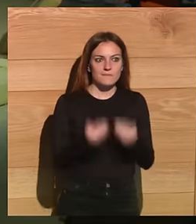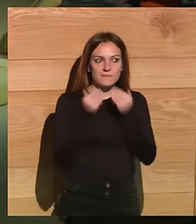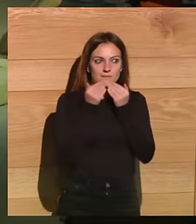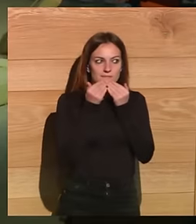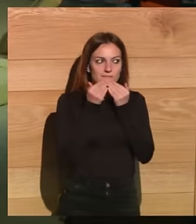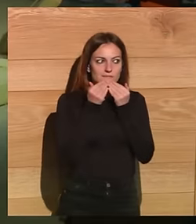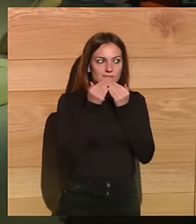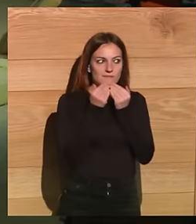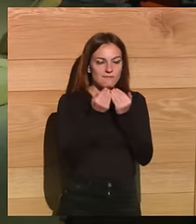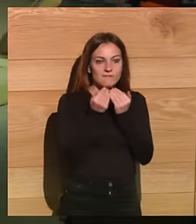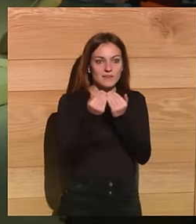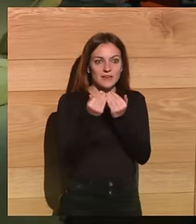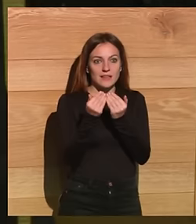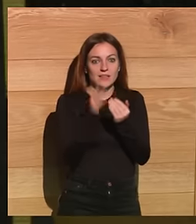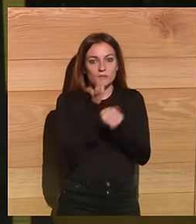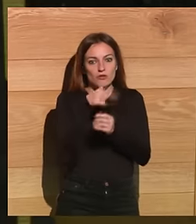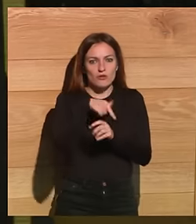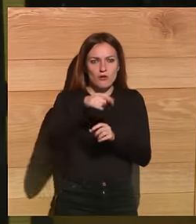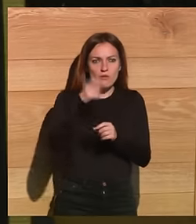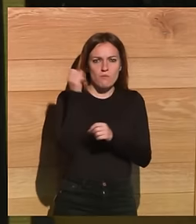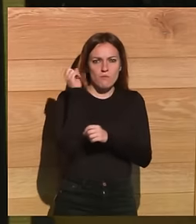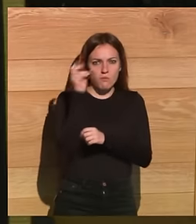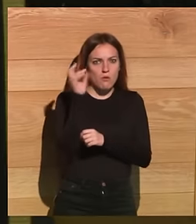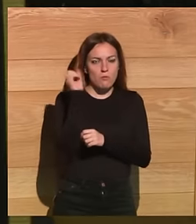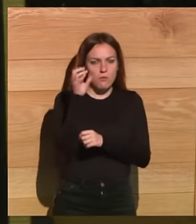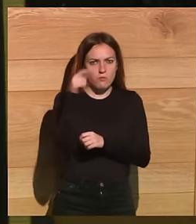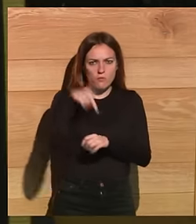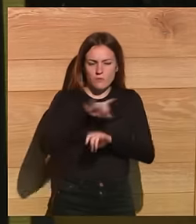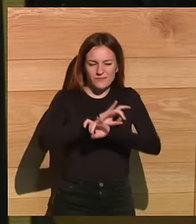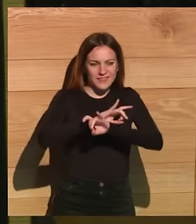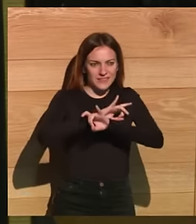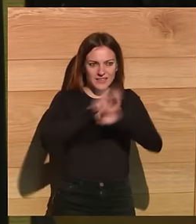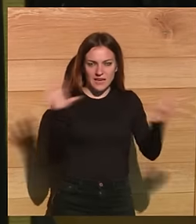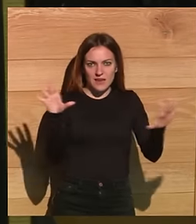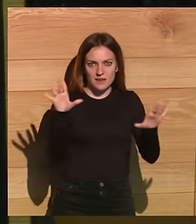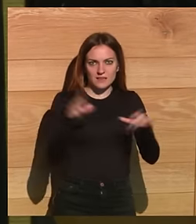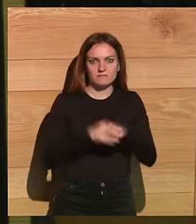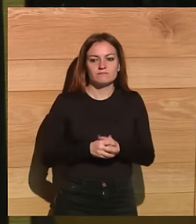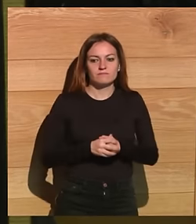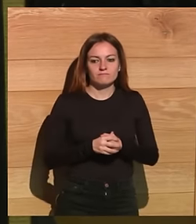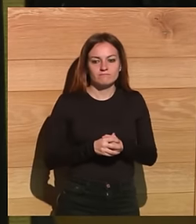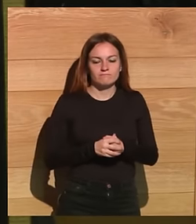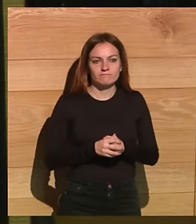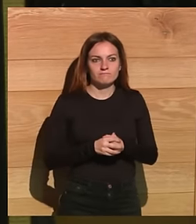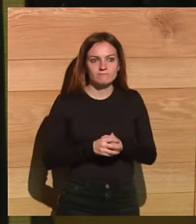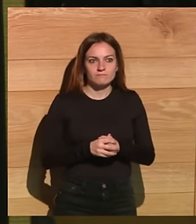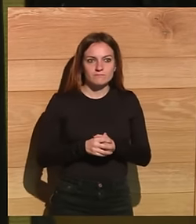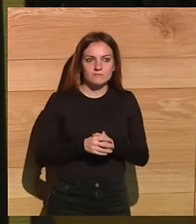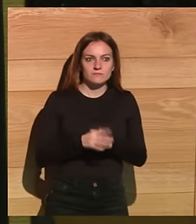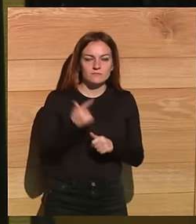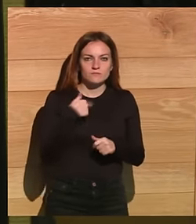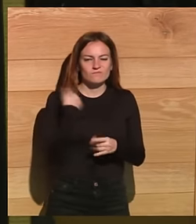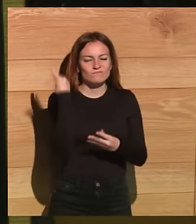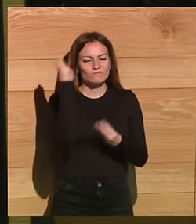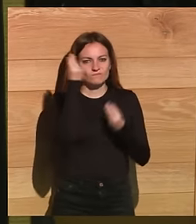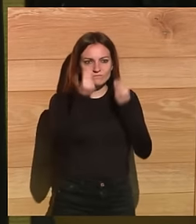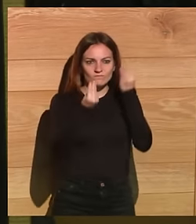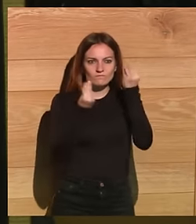Gracias por su exposición tan clarificadora. Y yo me